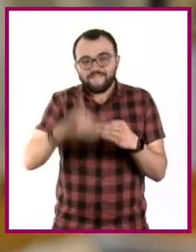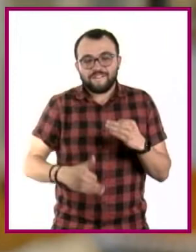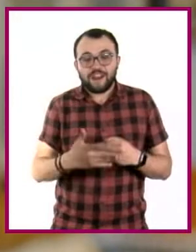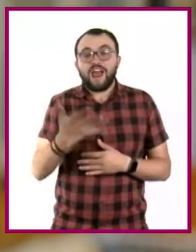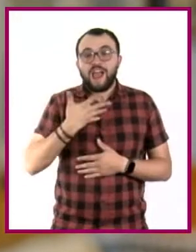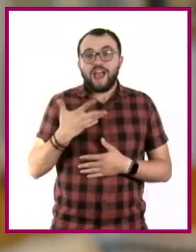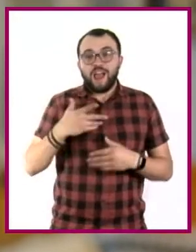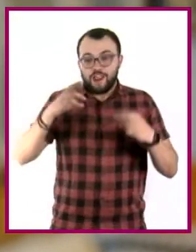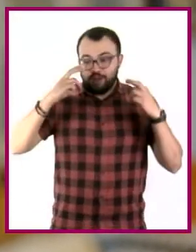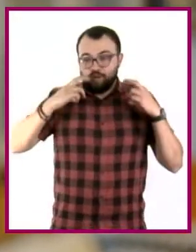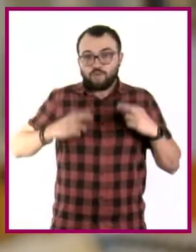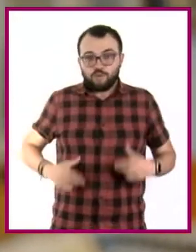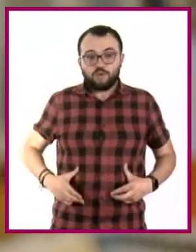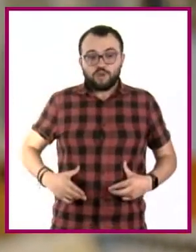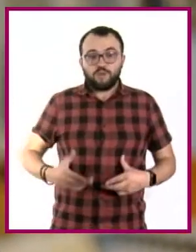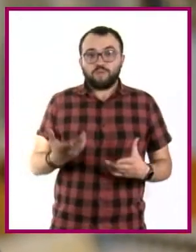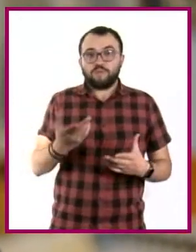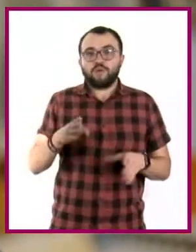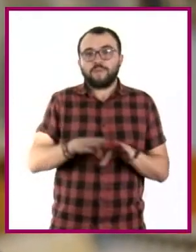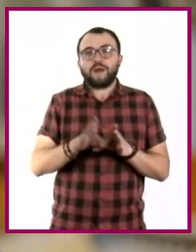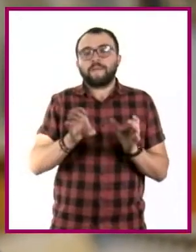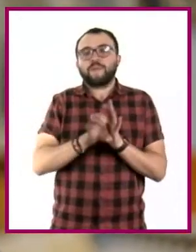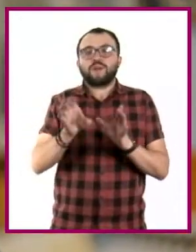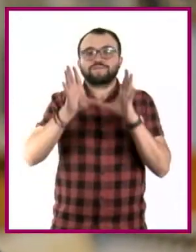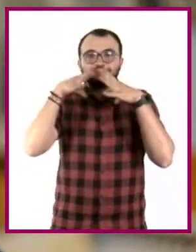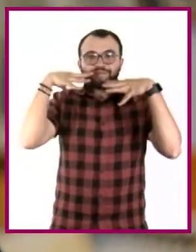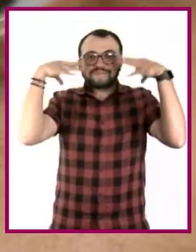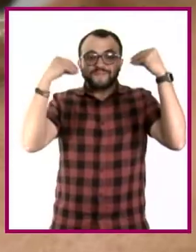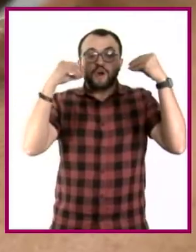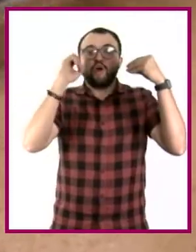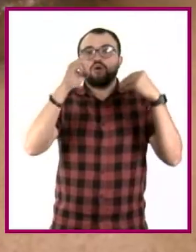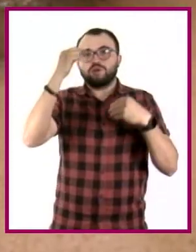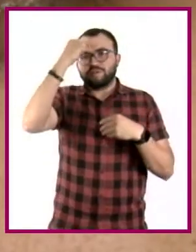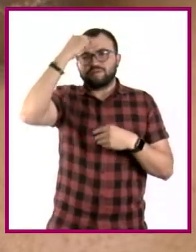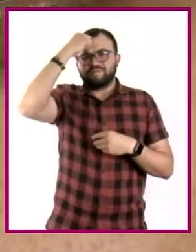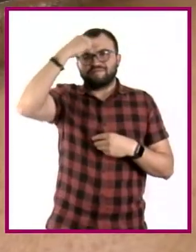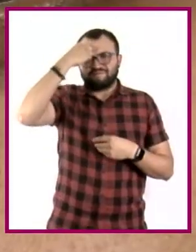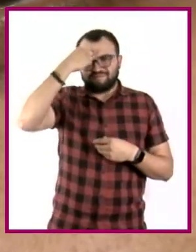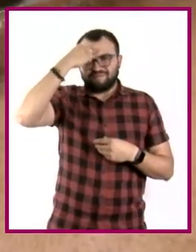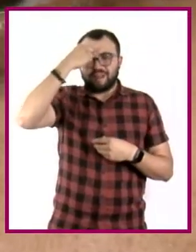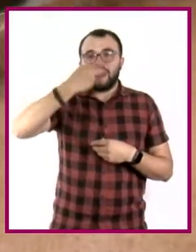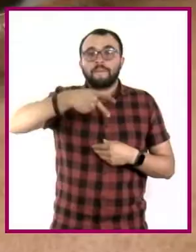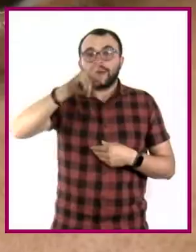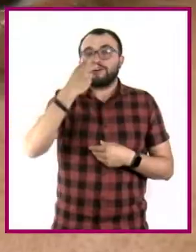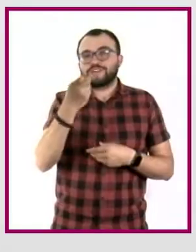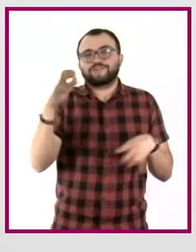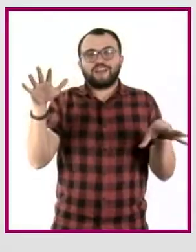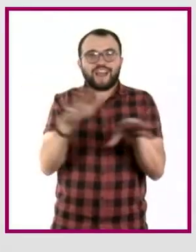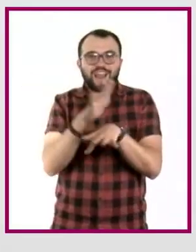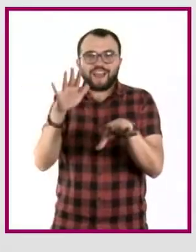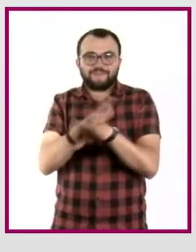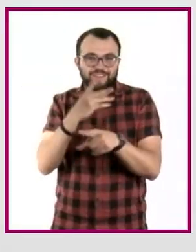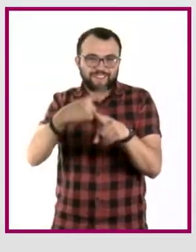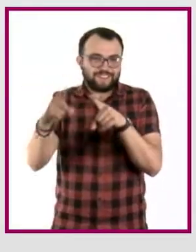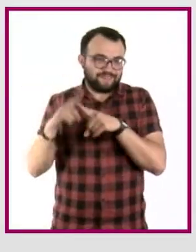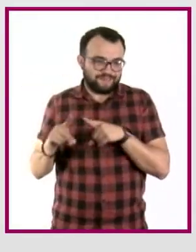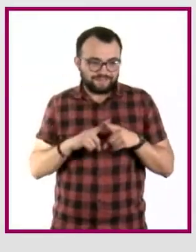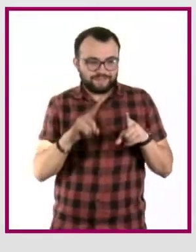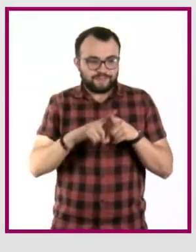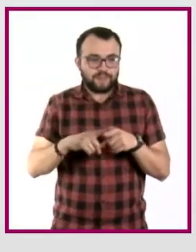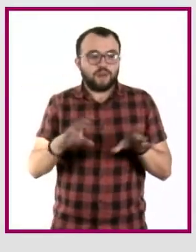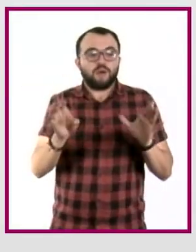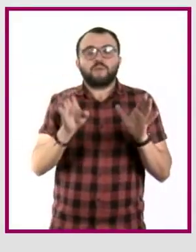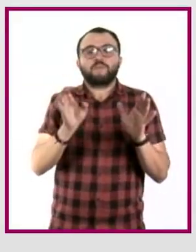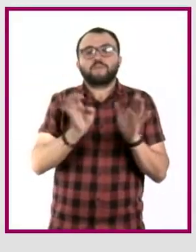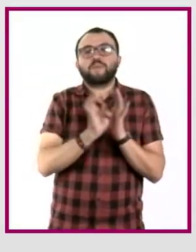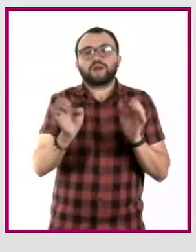considerado universal, como una sonrisa o fruncir el ceño, pero esto es relativo. Por ejemplo, asentir con la